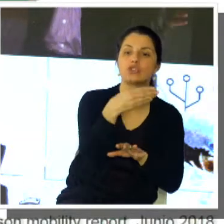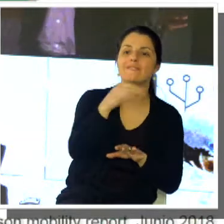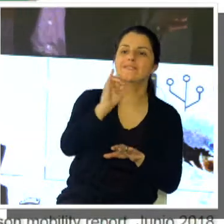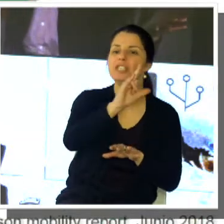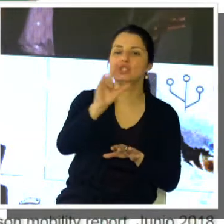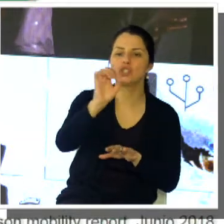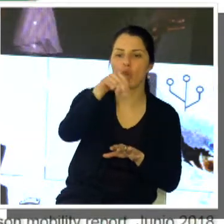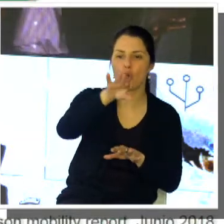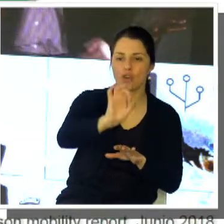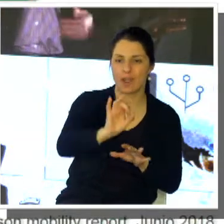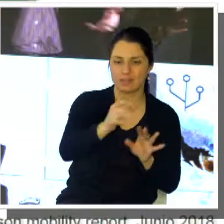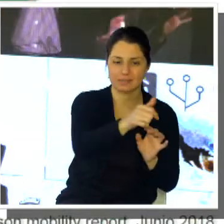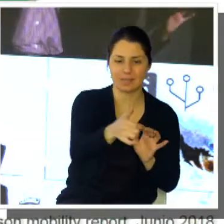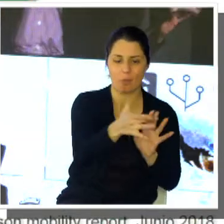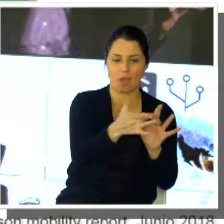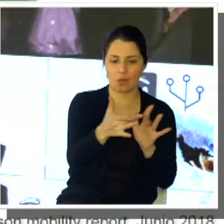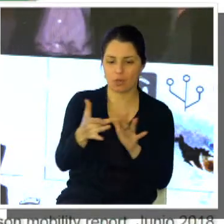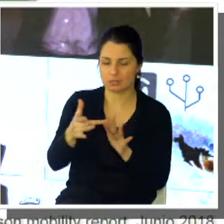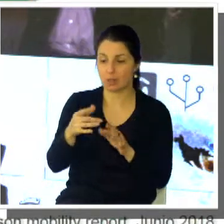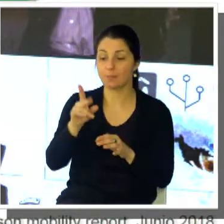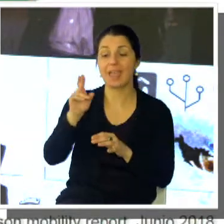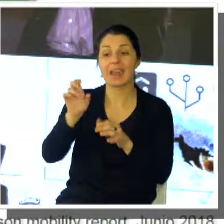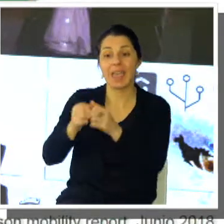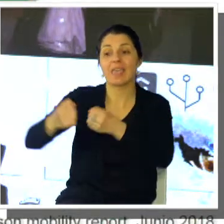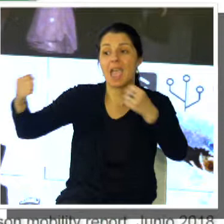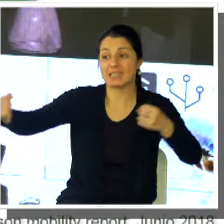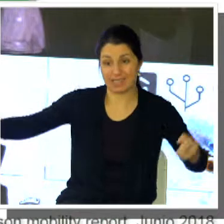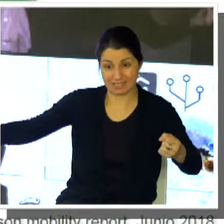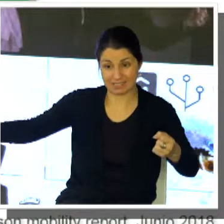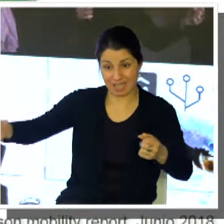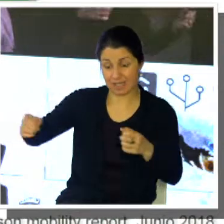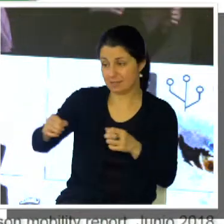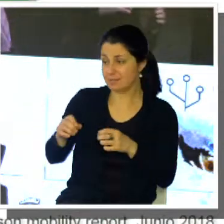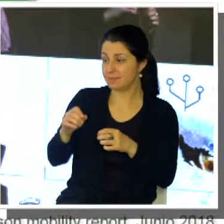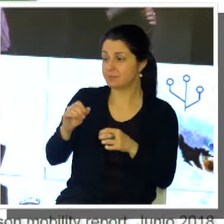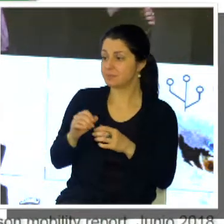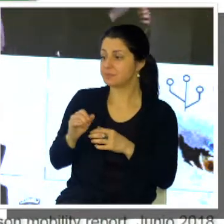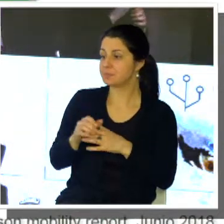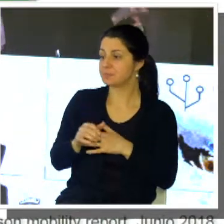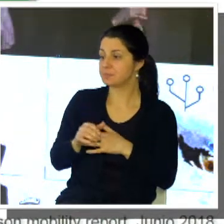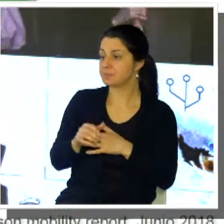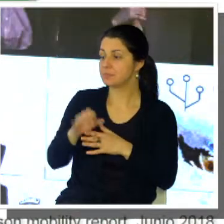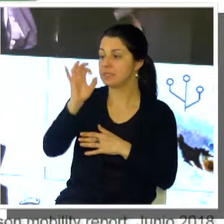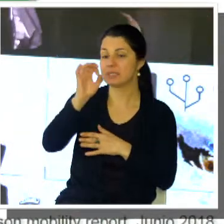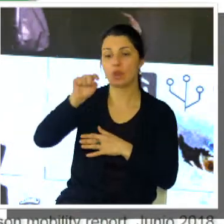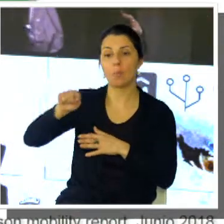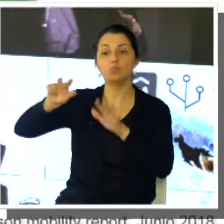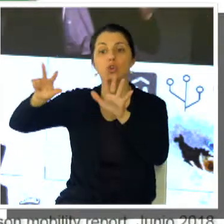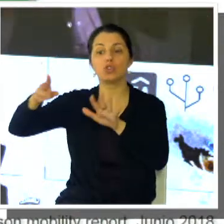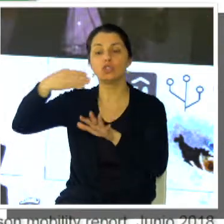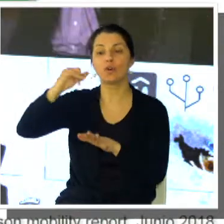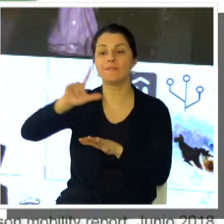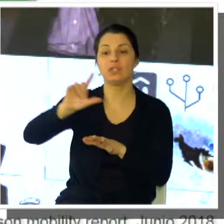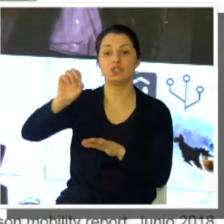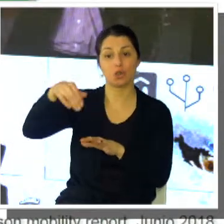En lo que tiene que ver con red extensa, esa wide area para IoT, tenemos 0.8 billones, de los